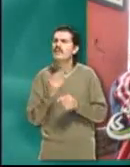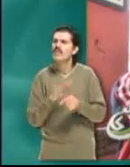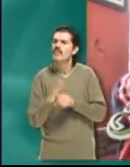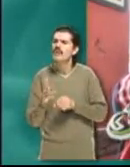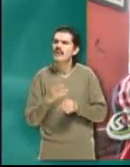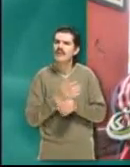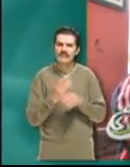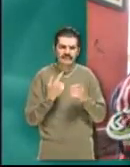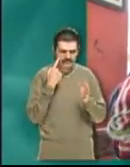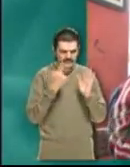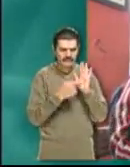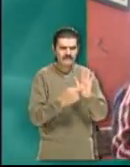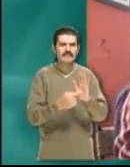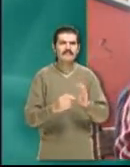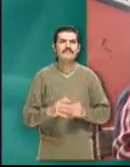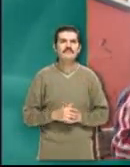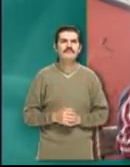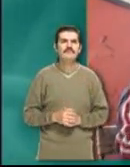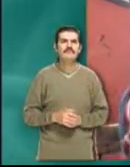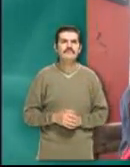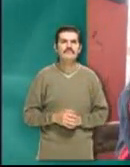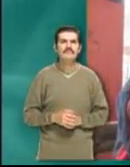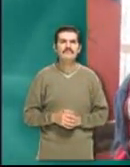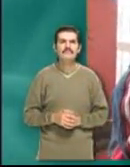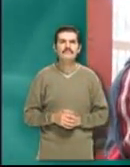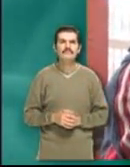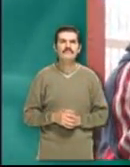¿De qué dibujos? A ver, enséñame eso.